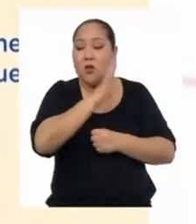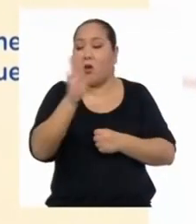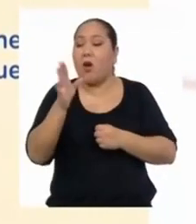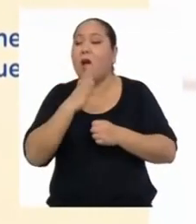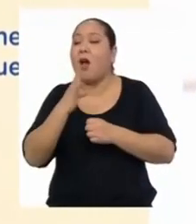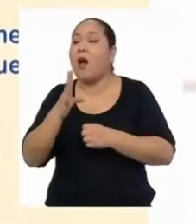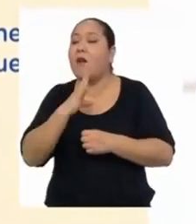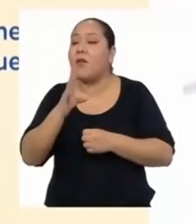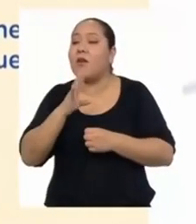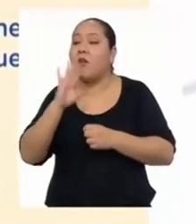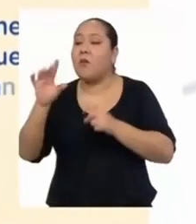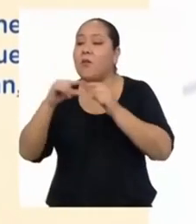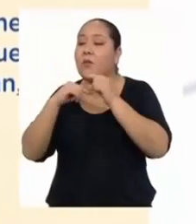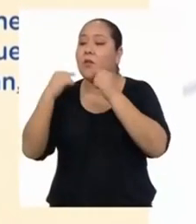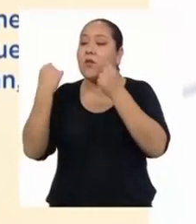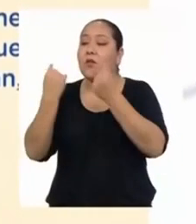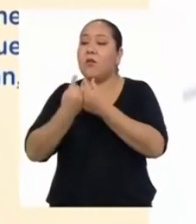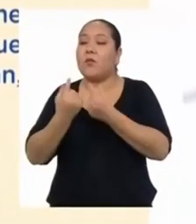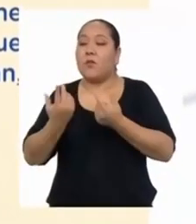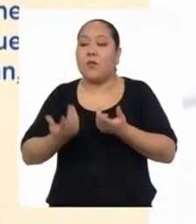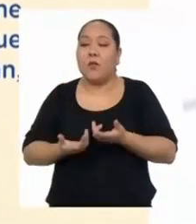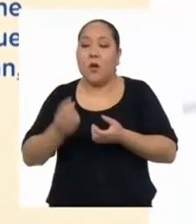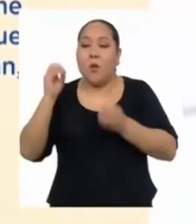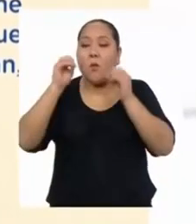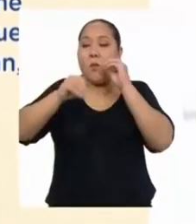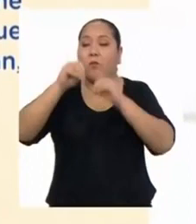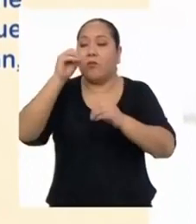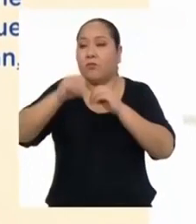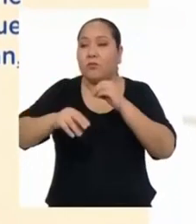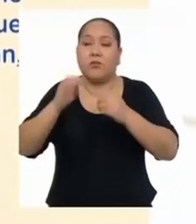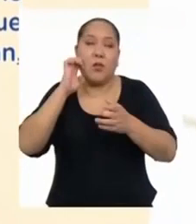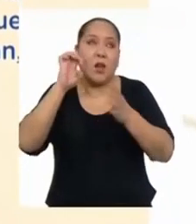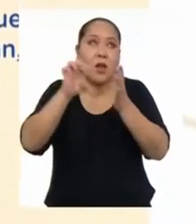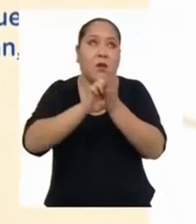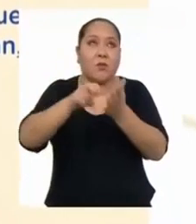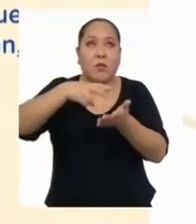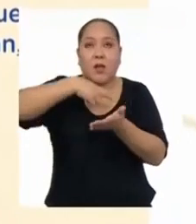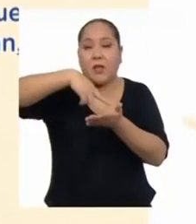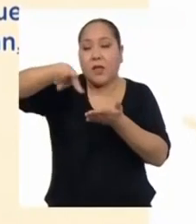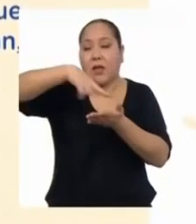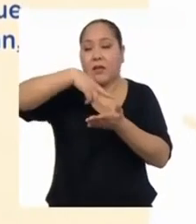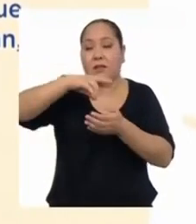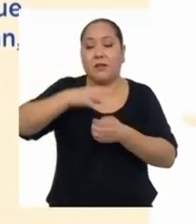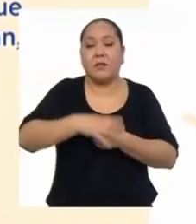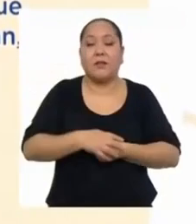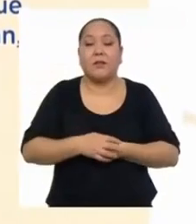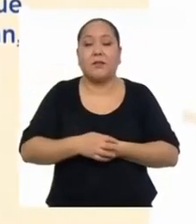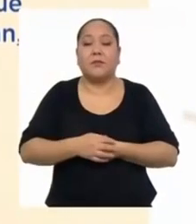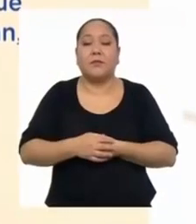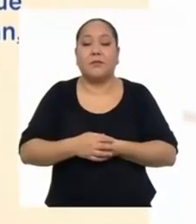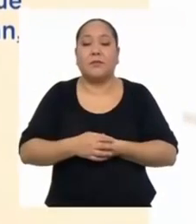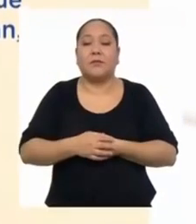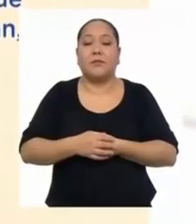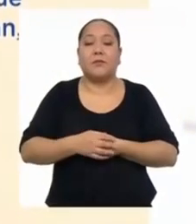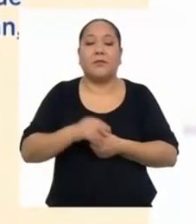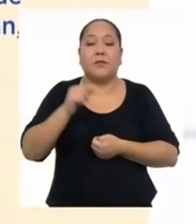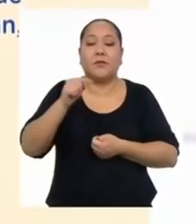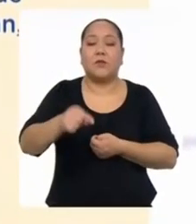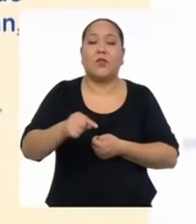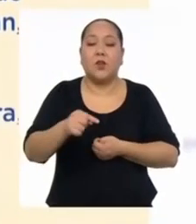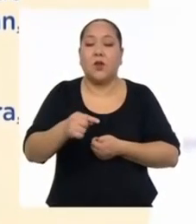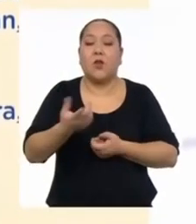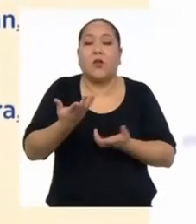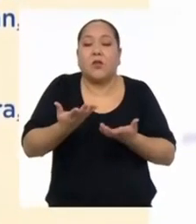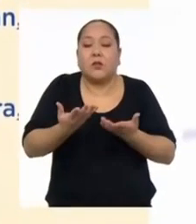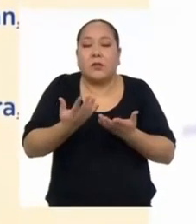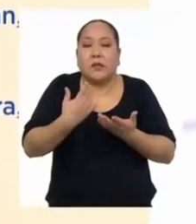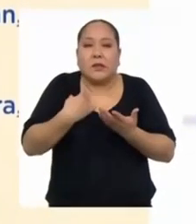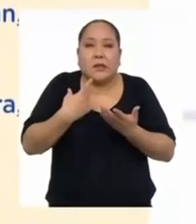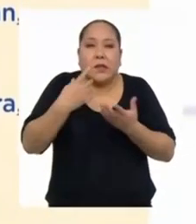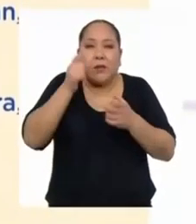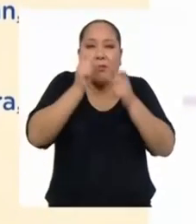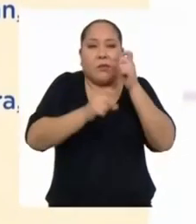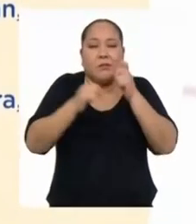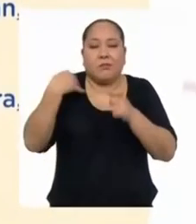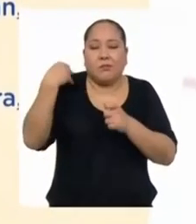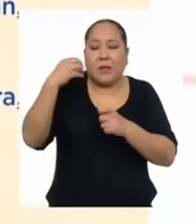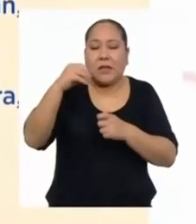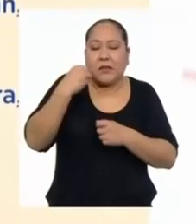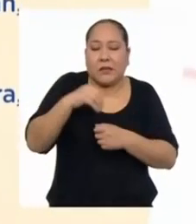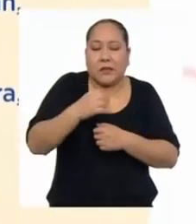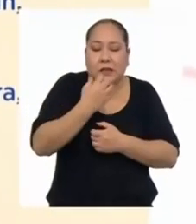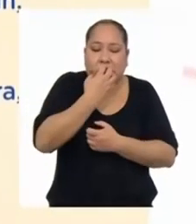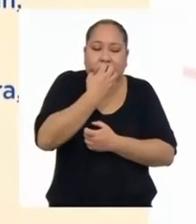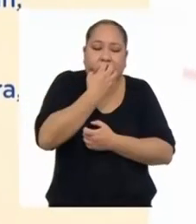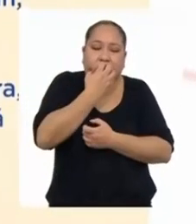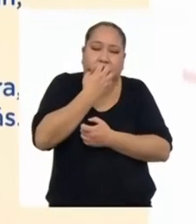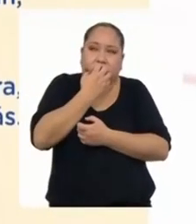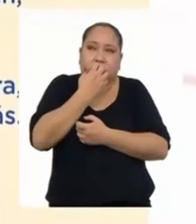proponer cosas que a mí sí me gustaban, como la danza, por ejemplo. En ese momento, yo era una adolescente un poco insegura. Me dejaba llevar mucho